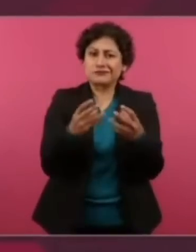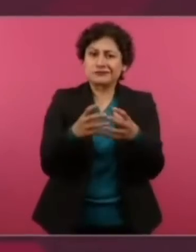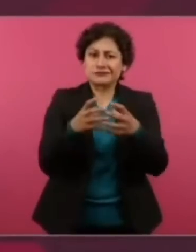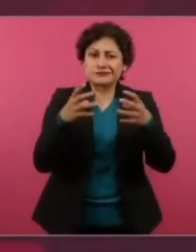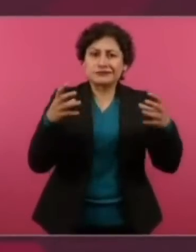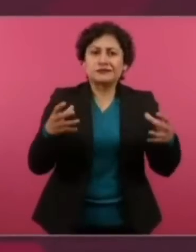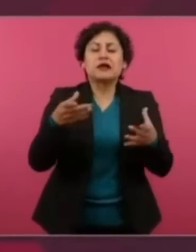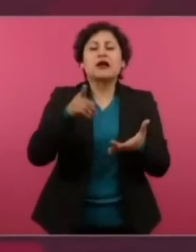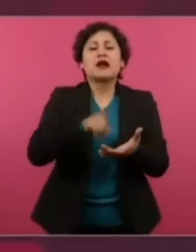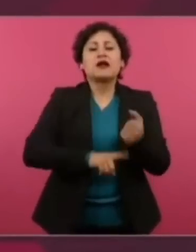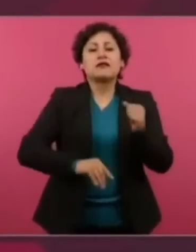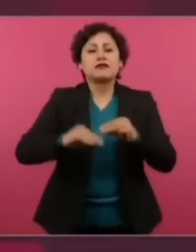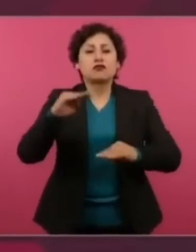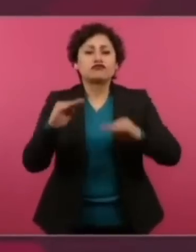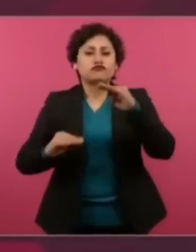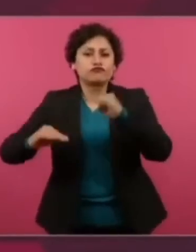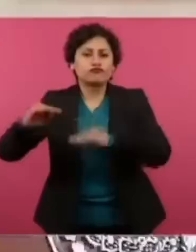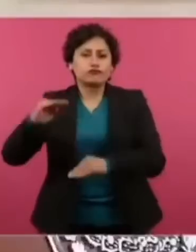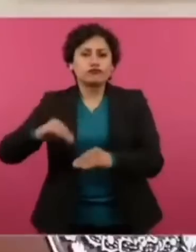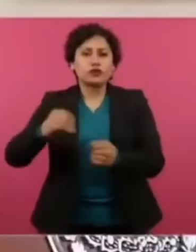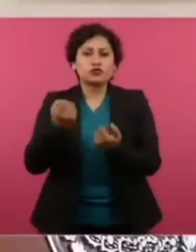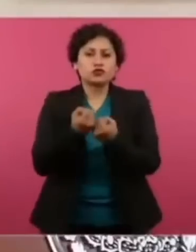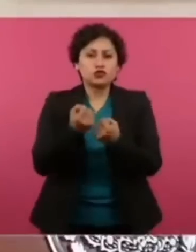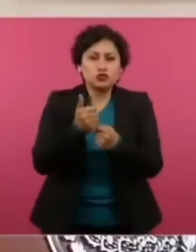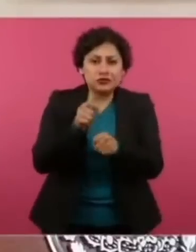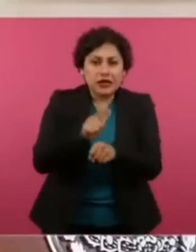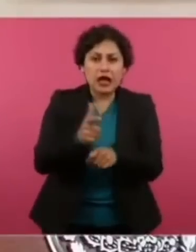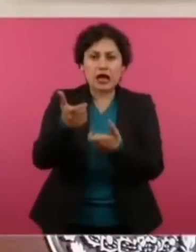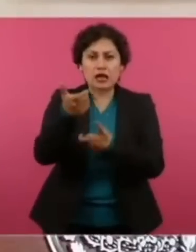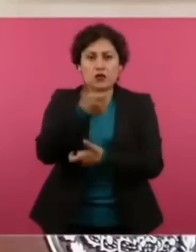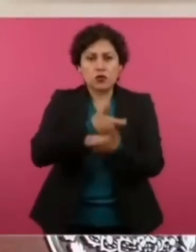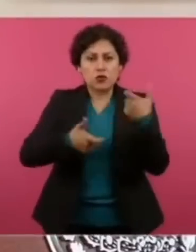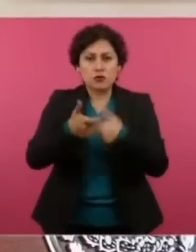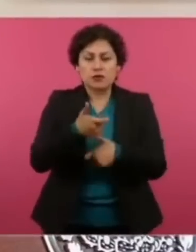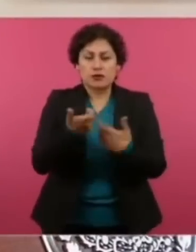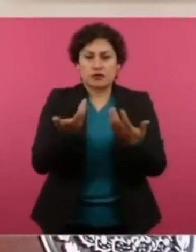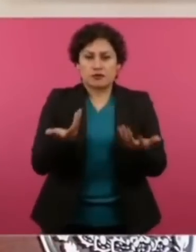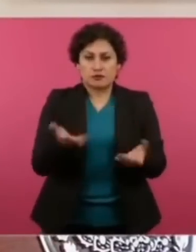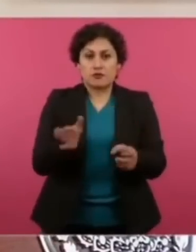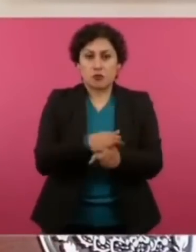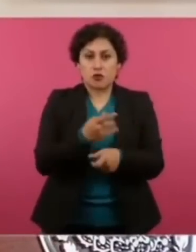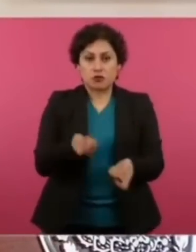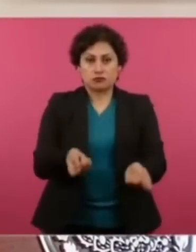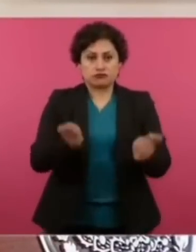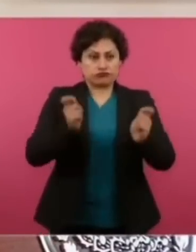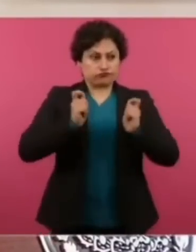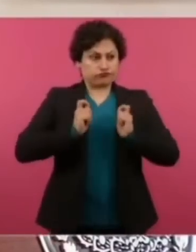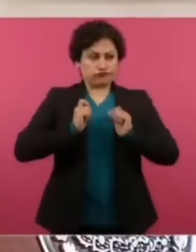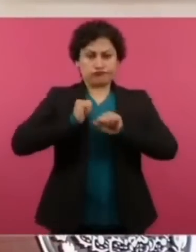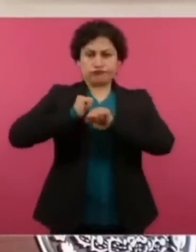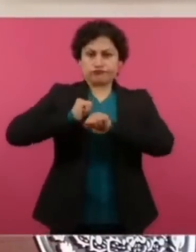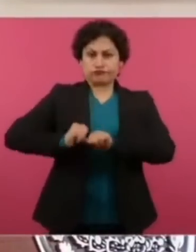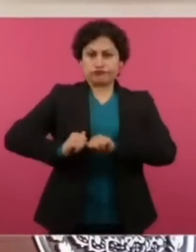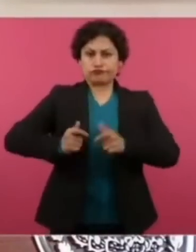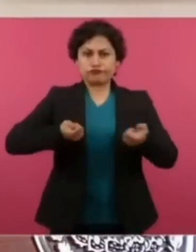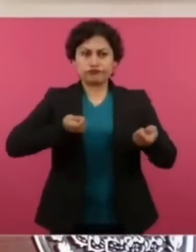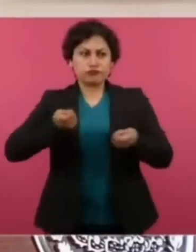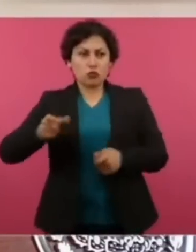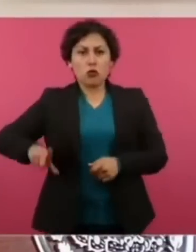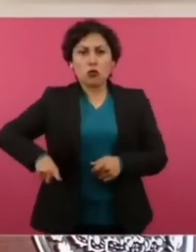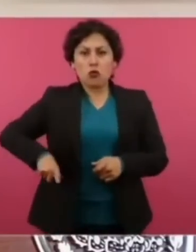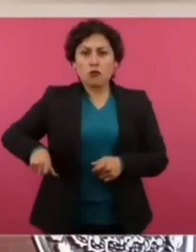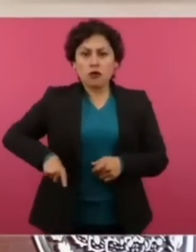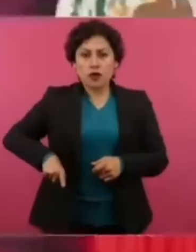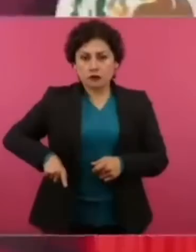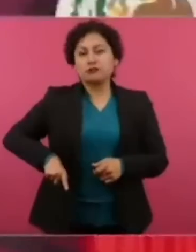¿Para qué se va a gobernar? Pues para eso. Yo estoy muy contento, muy